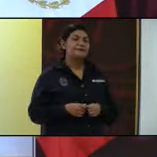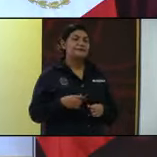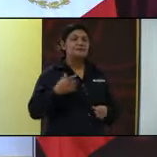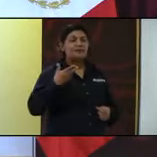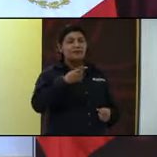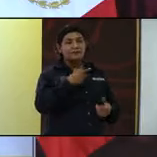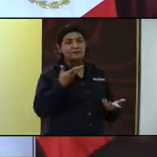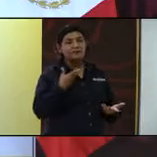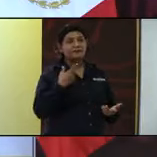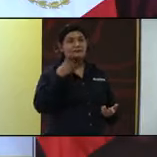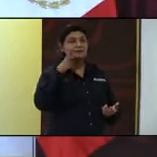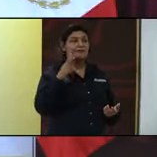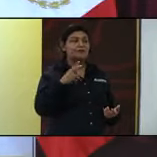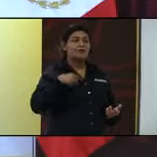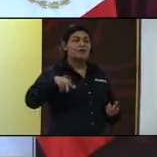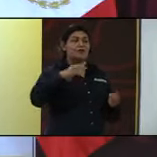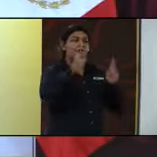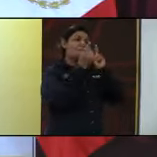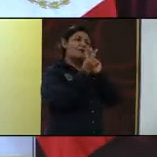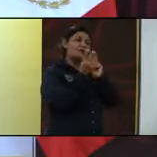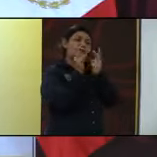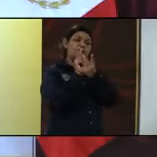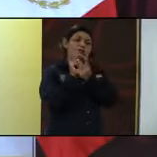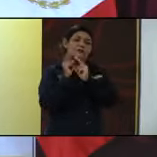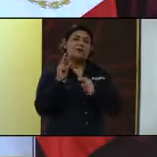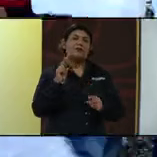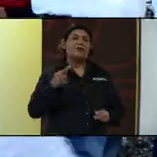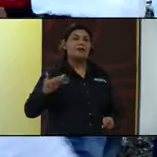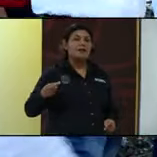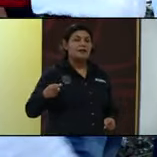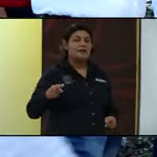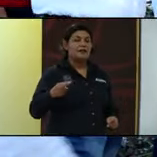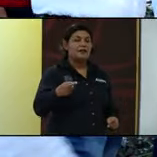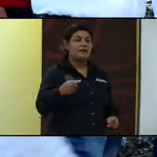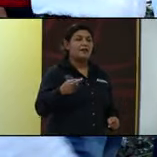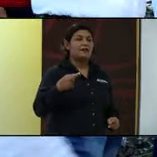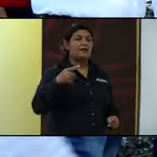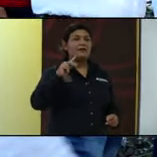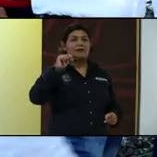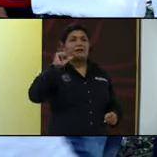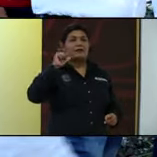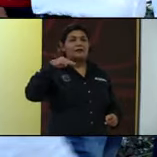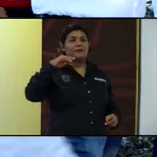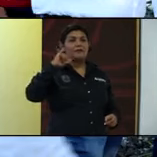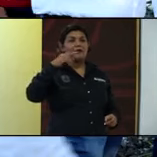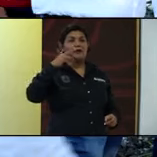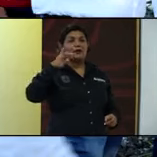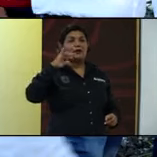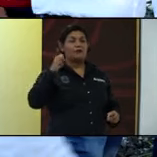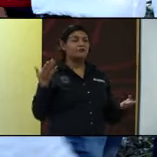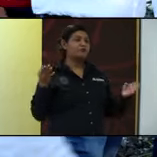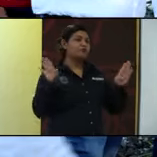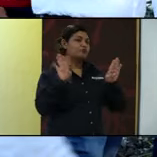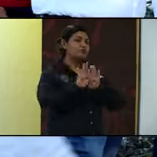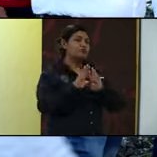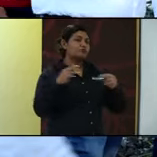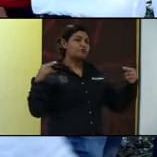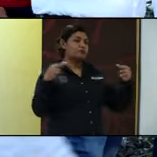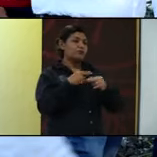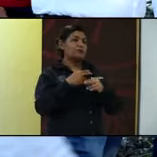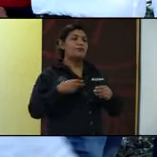Debido a eso, pues los vecinos de la colonia Río Tamiahua bloquearon la carretera federal.